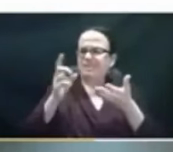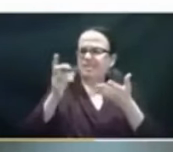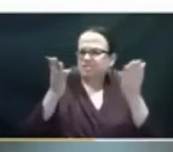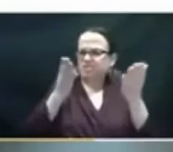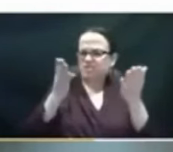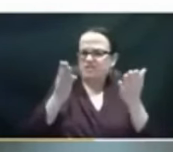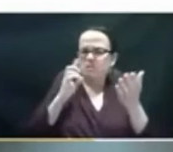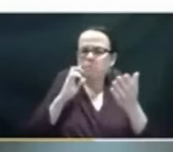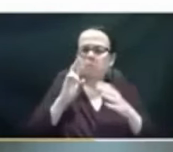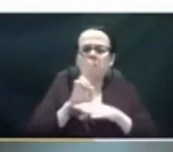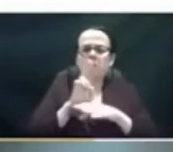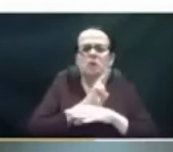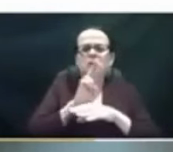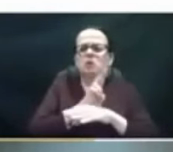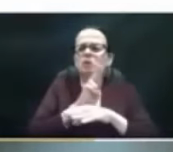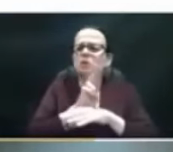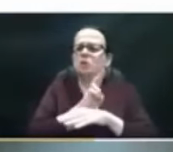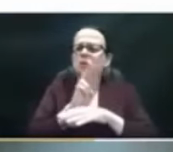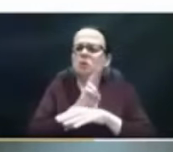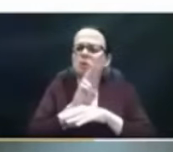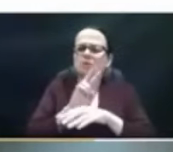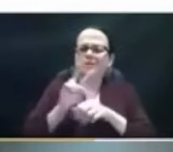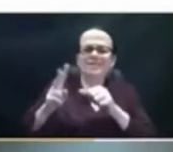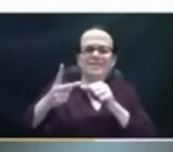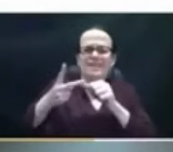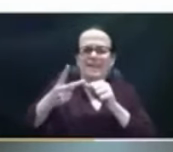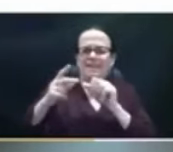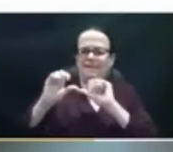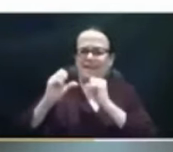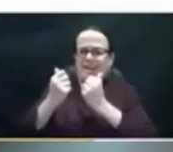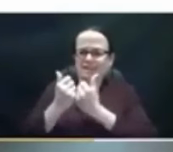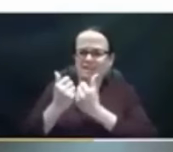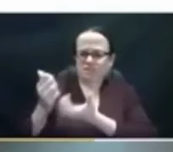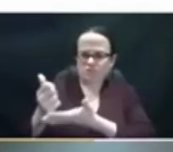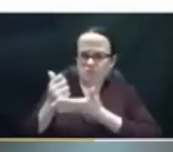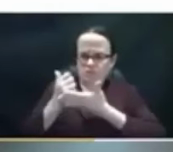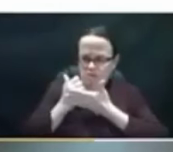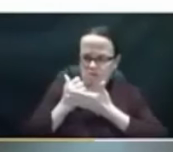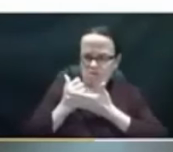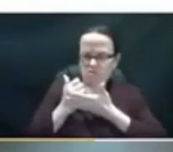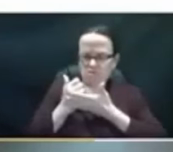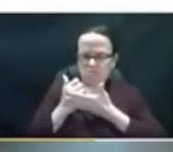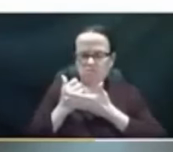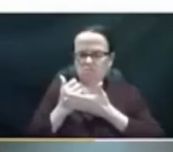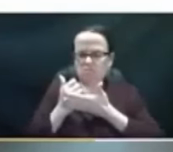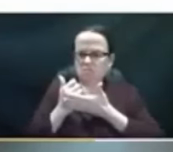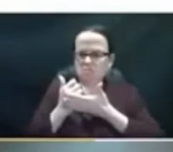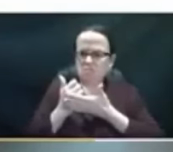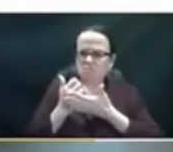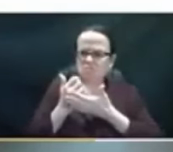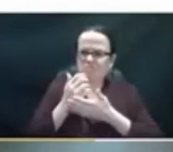noche. Entonces, en ese instante, yo usé una segunda agencia